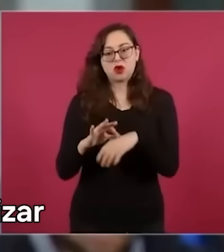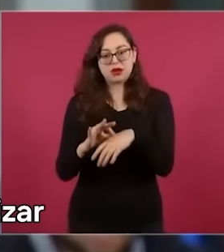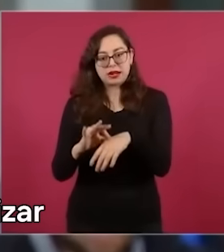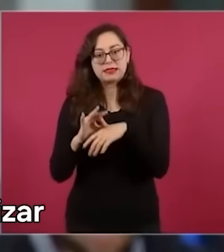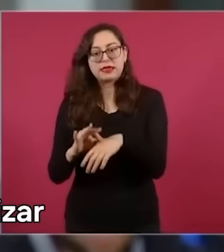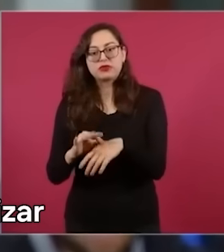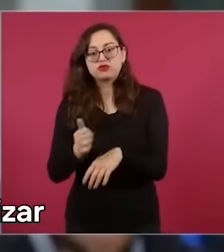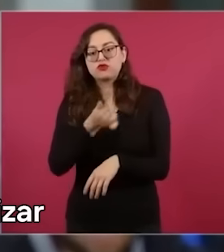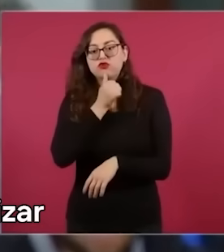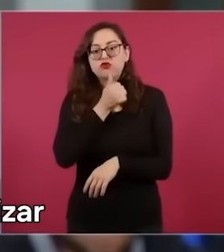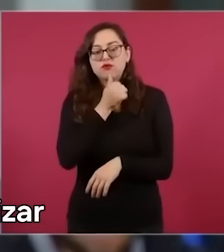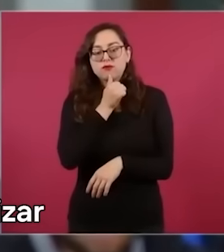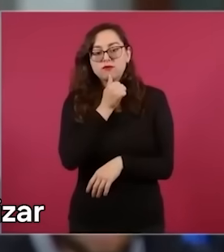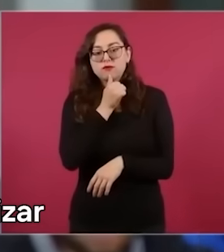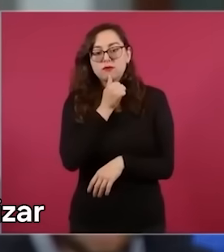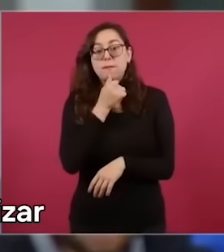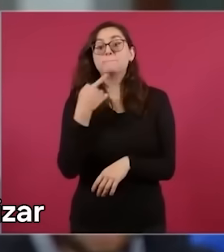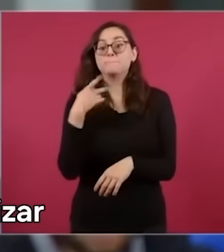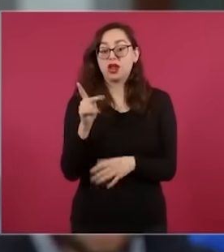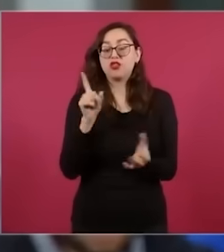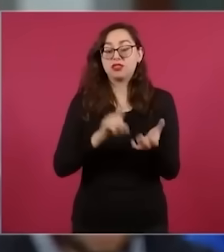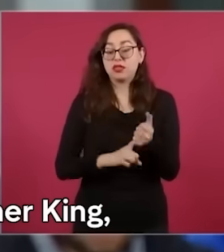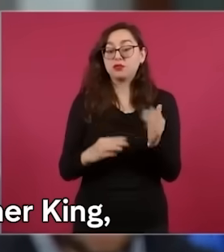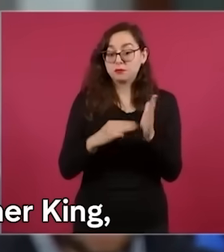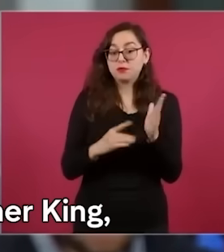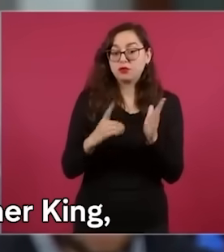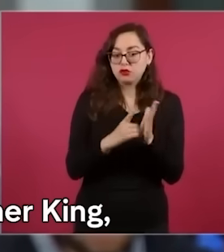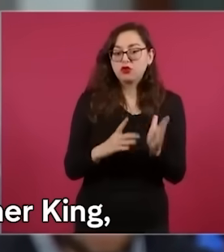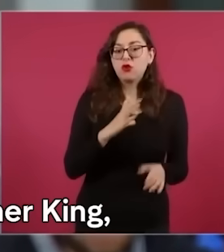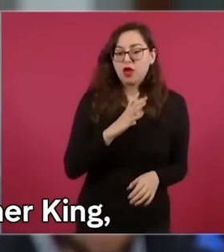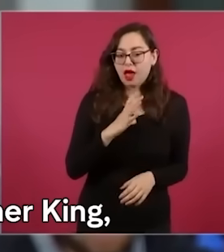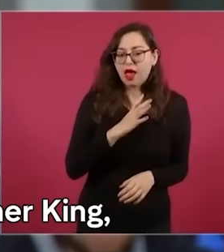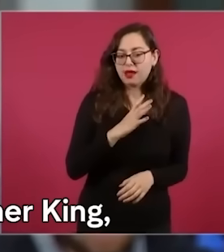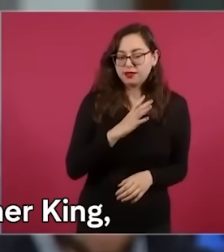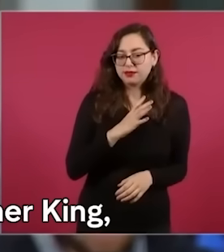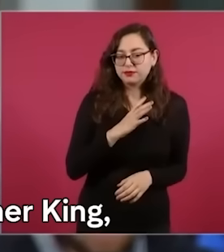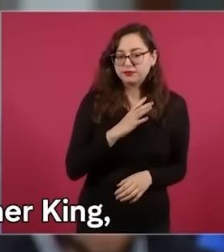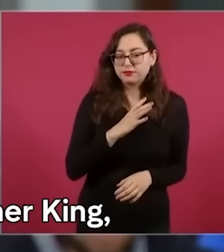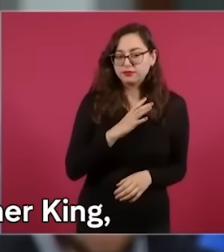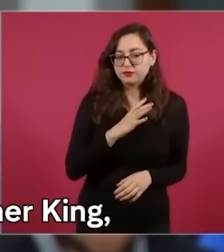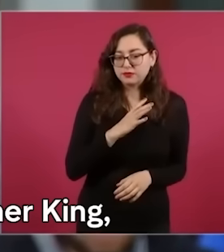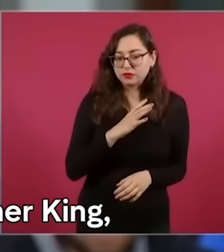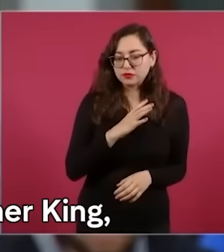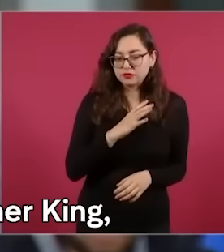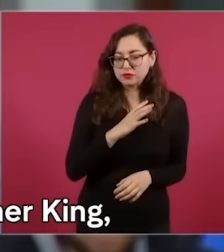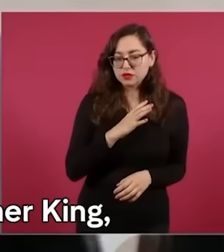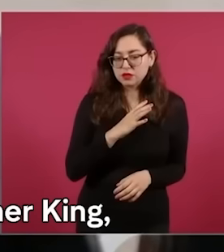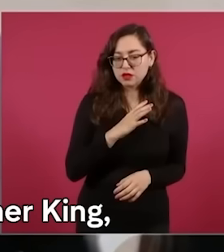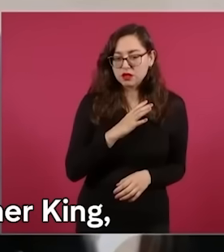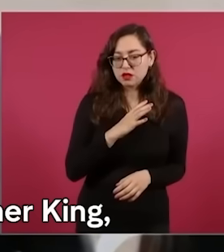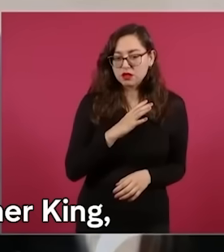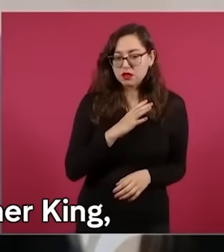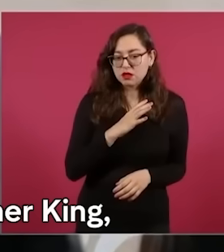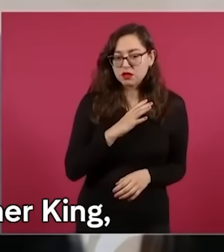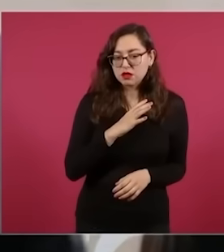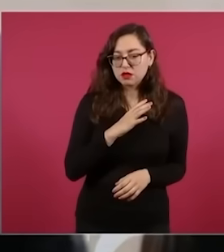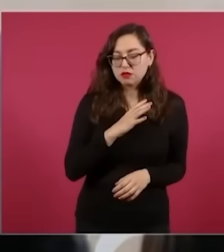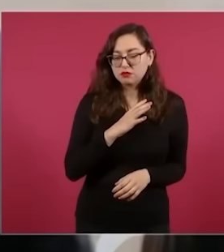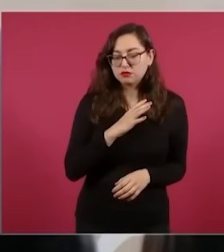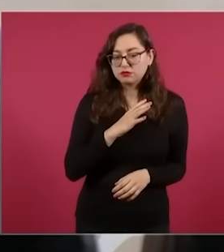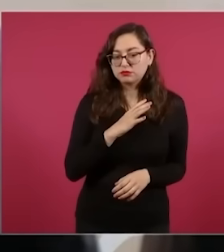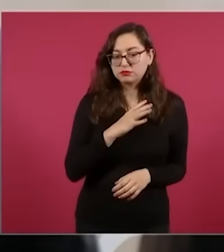un método como realizar el diseño, como en la vida de Martin Luther